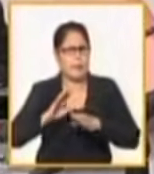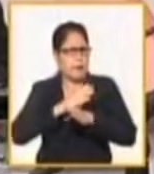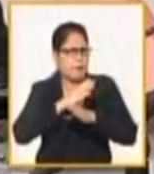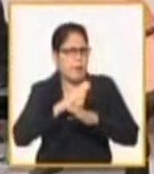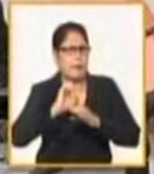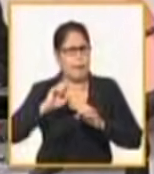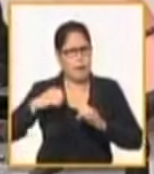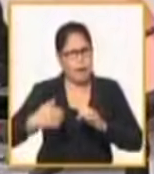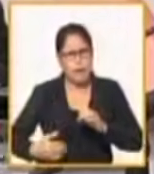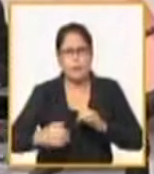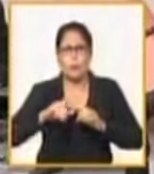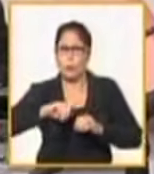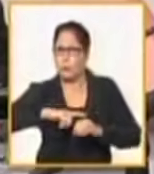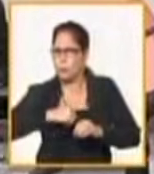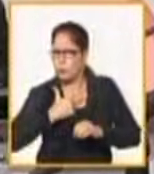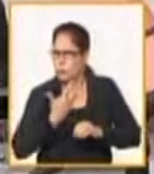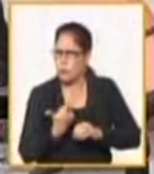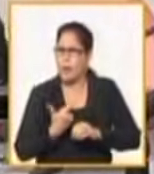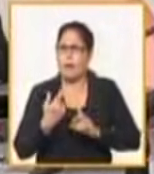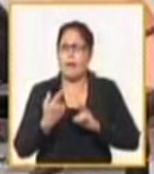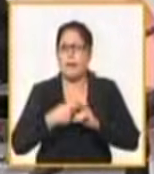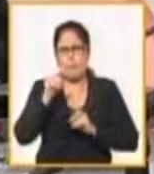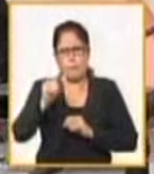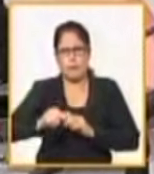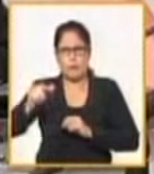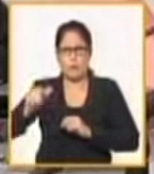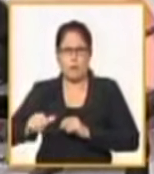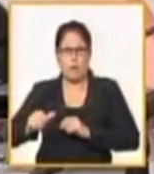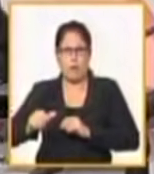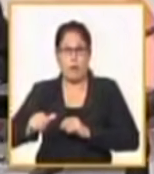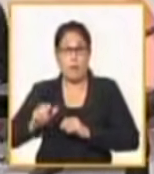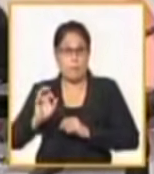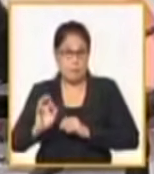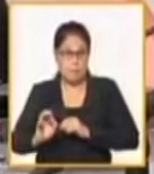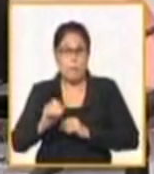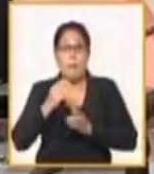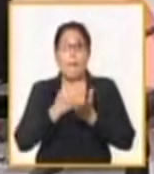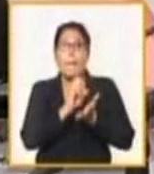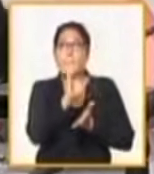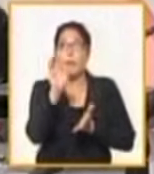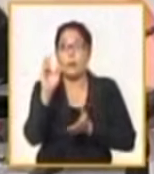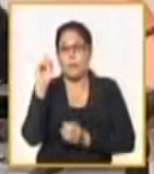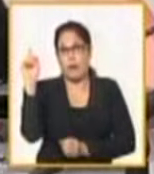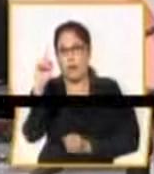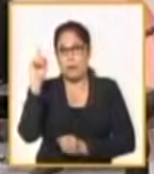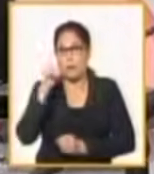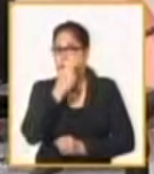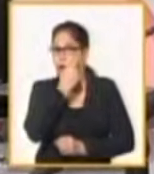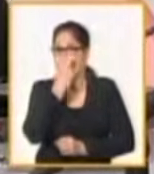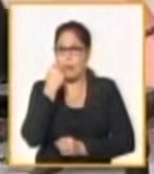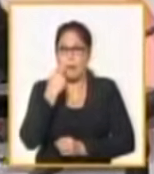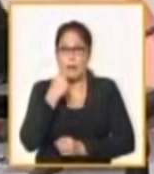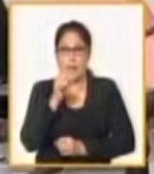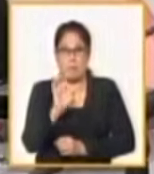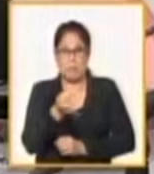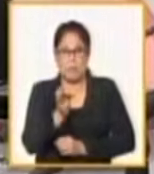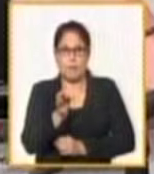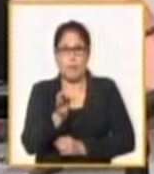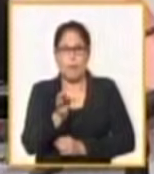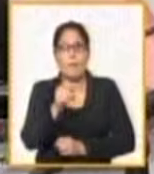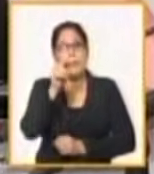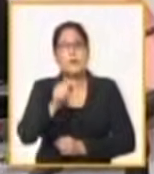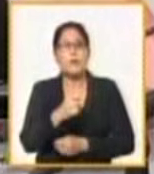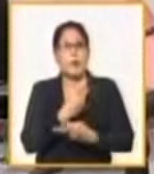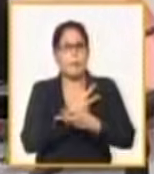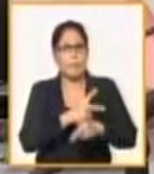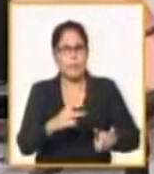ideológicos, culturales y hasta personales que sucedieron en la Biblioteca Nacional José Martí entre intelectuales